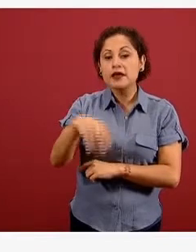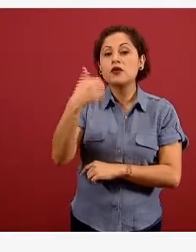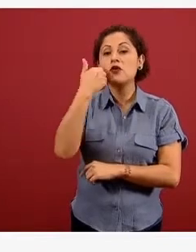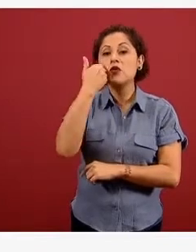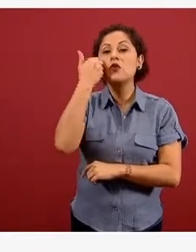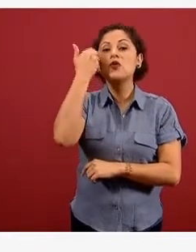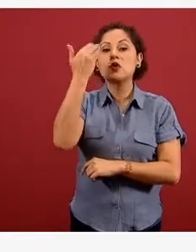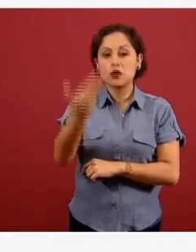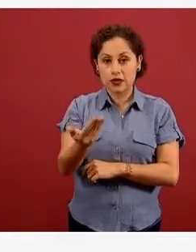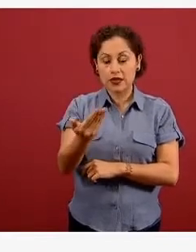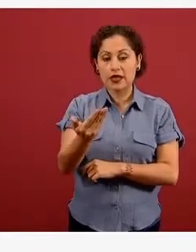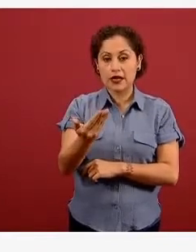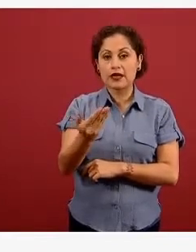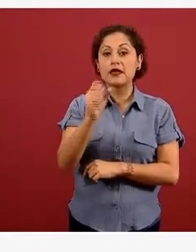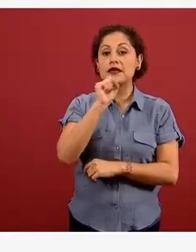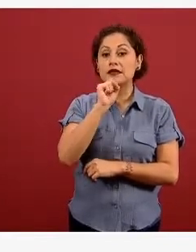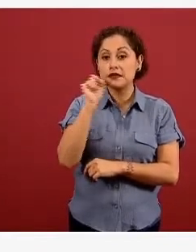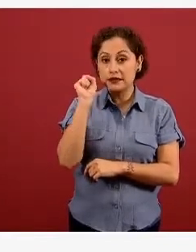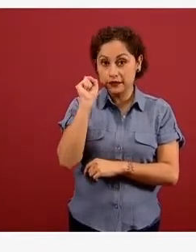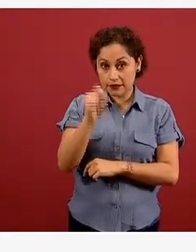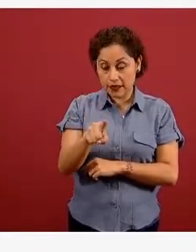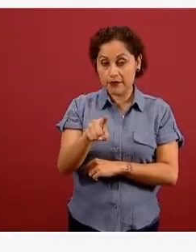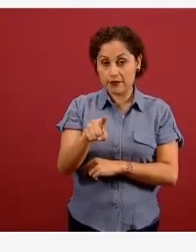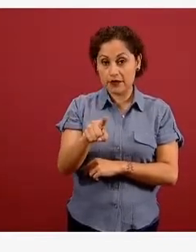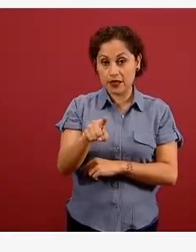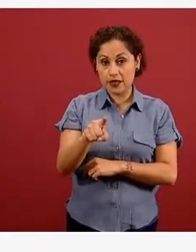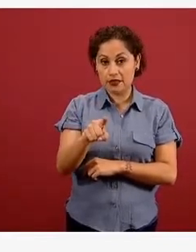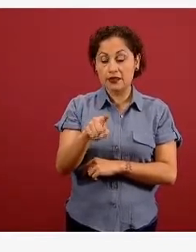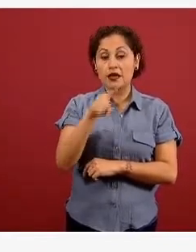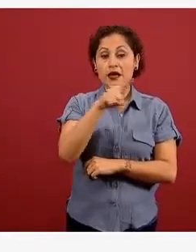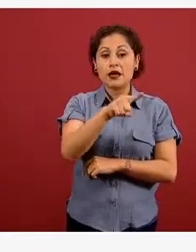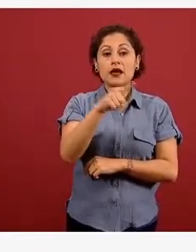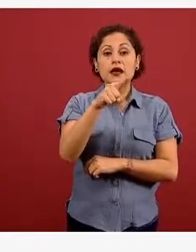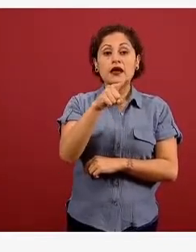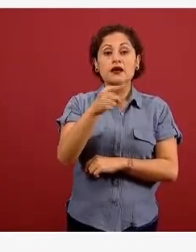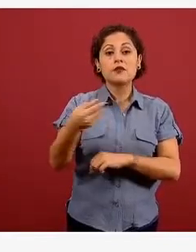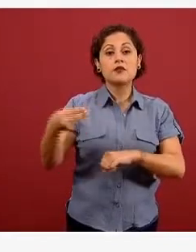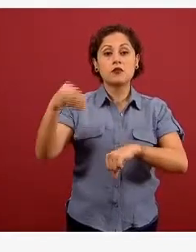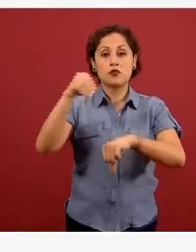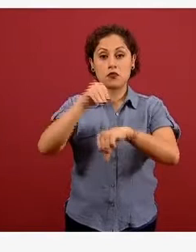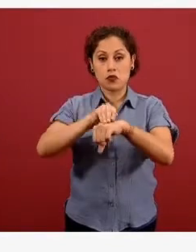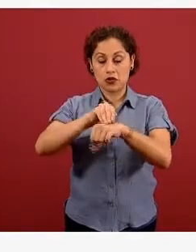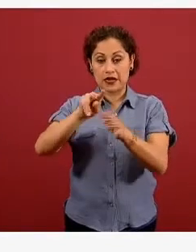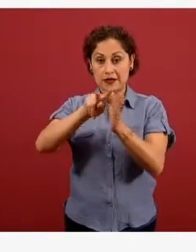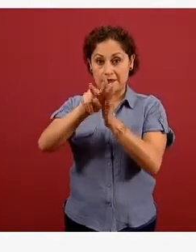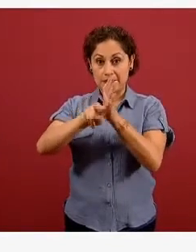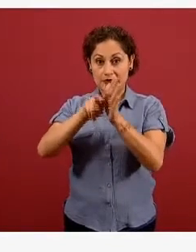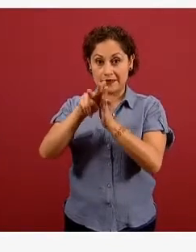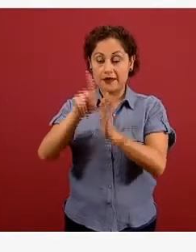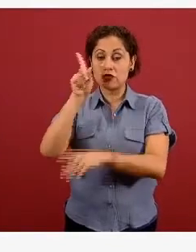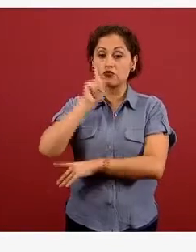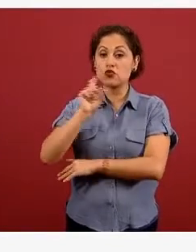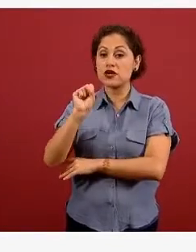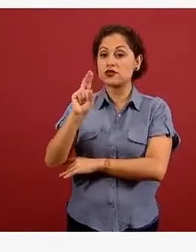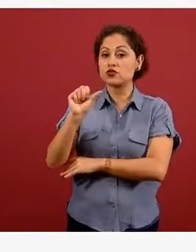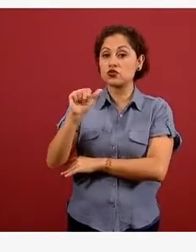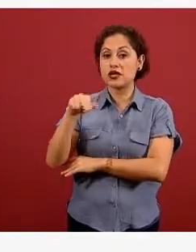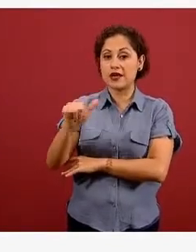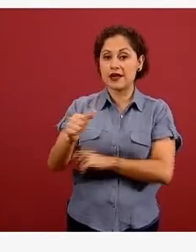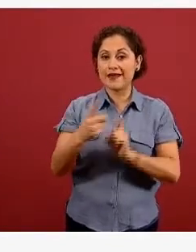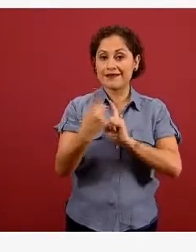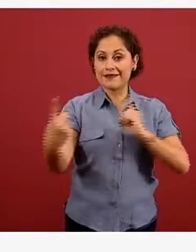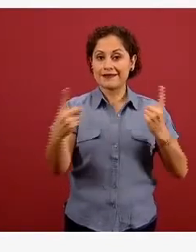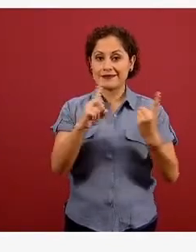sus parques, era descargar los videos de su sana distancia para ponerlos en todos sus canales sin